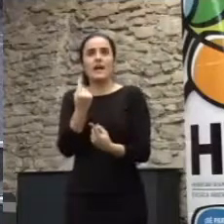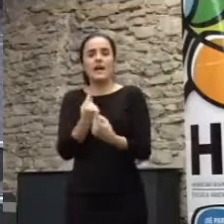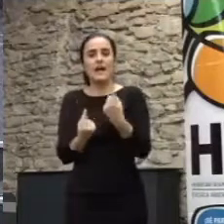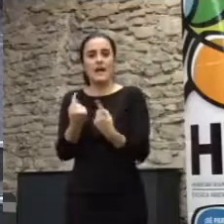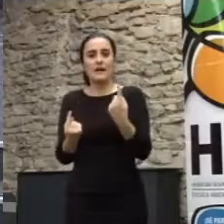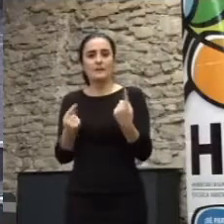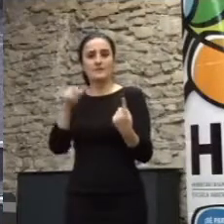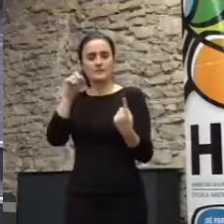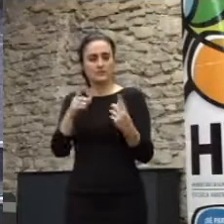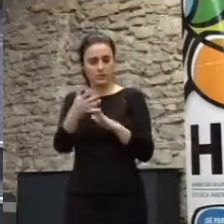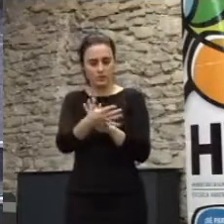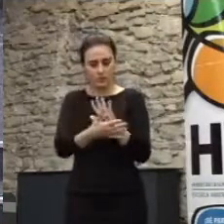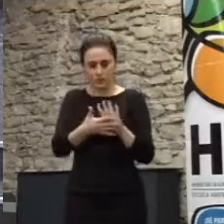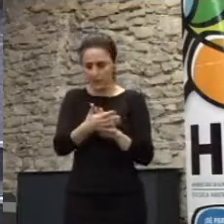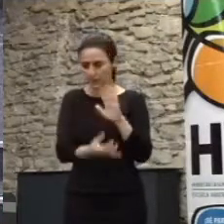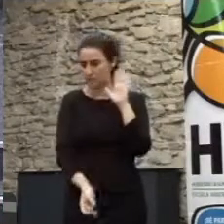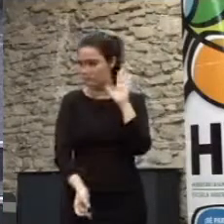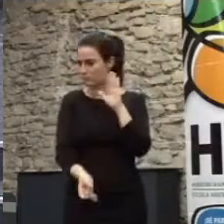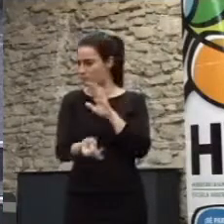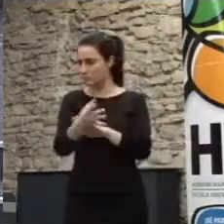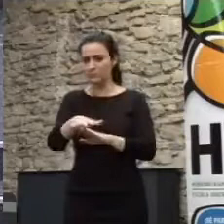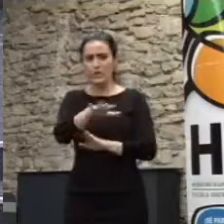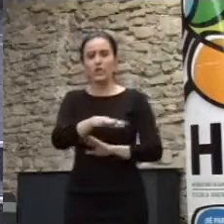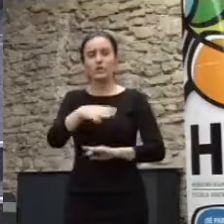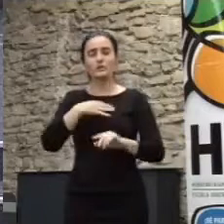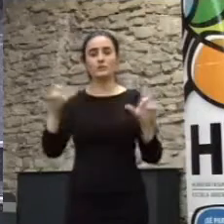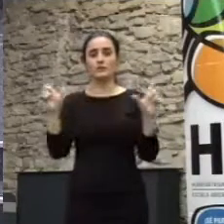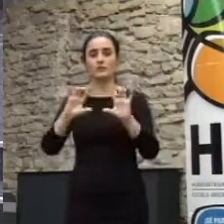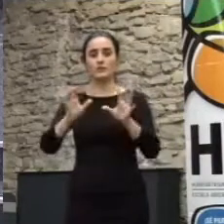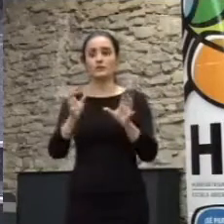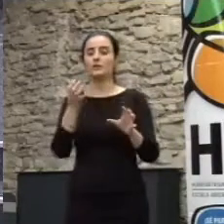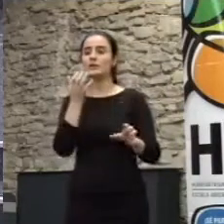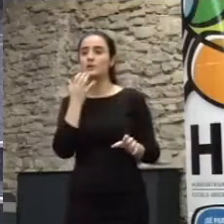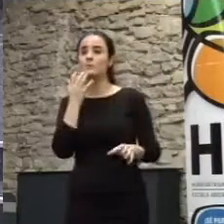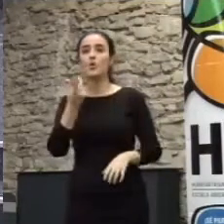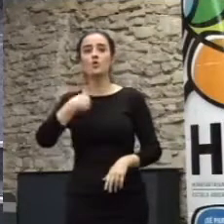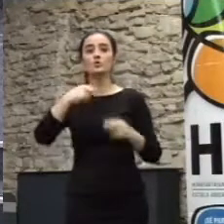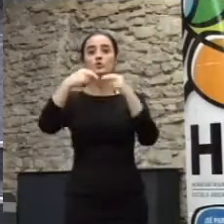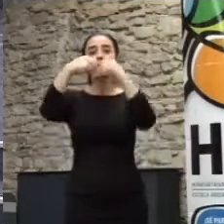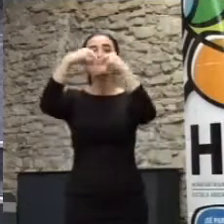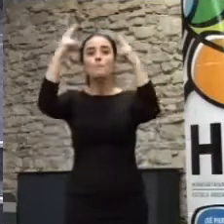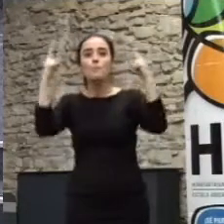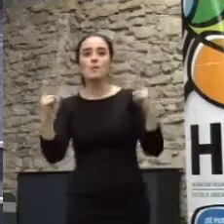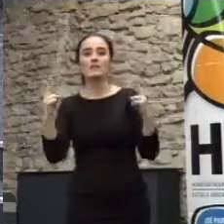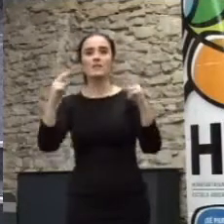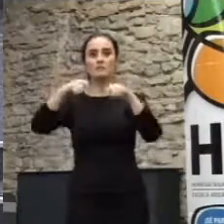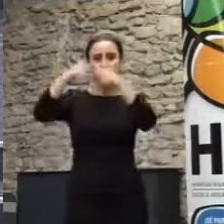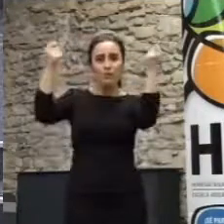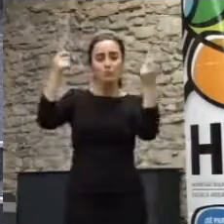en sitios y de forma que puedan ser grabadas por los medios. Vamos a desvolar este puente a esta hora y no a otra, no porque